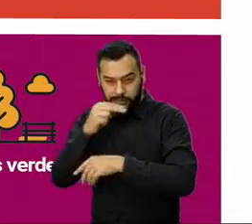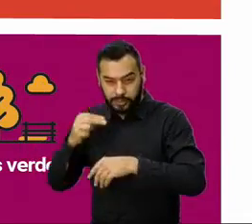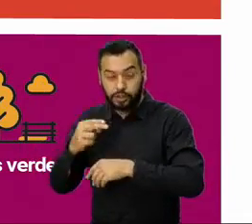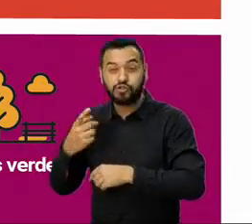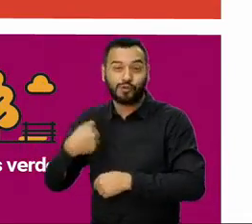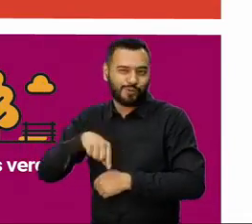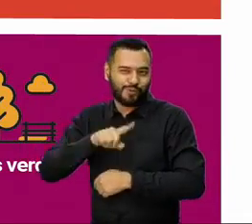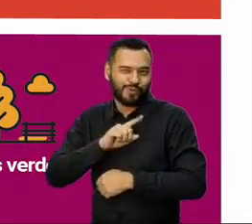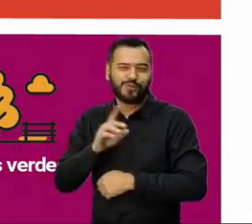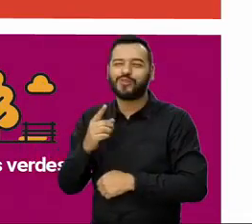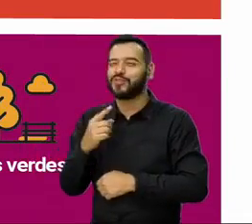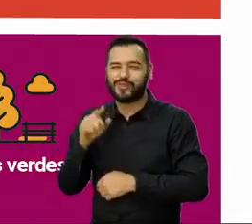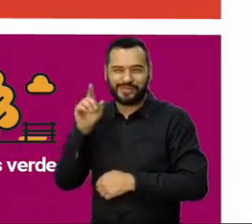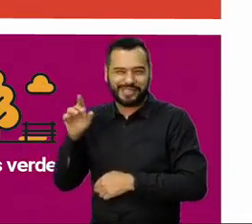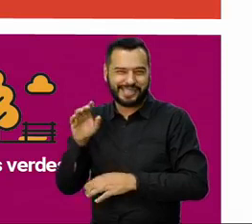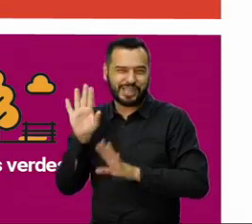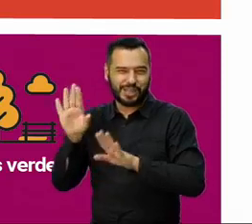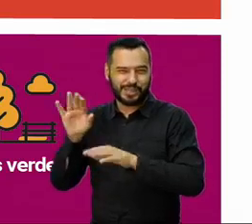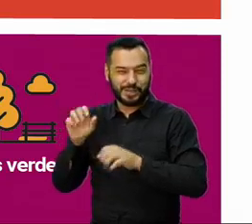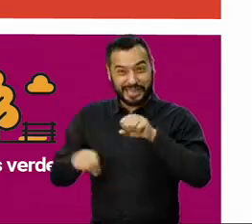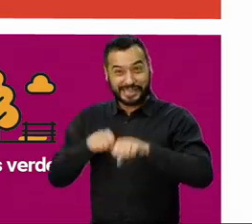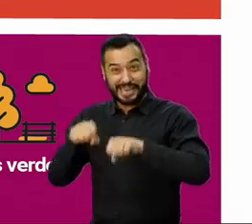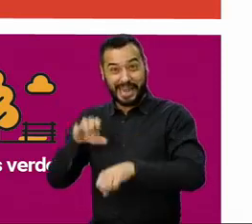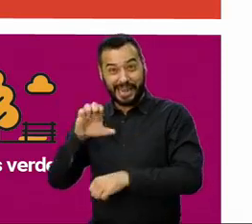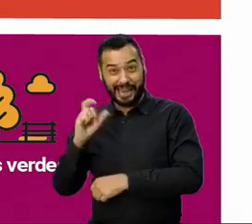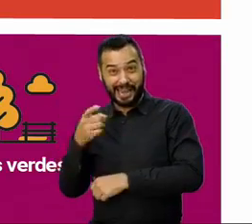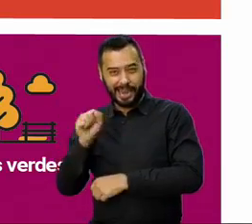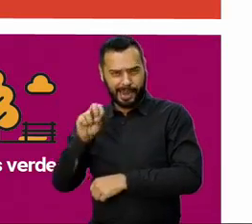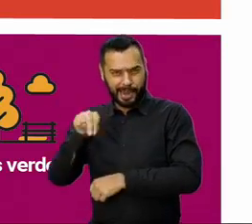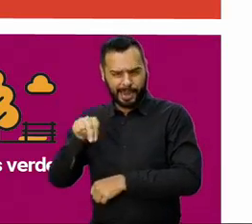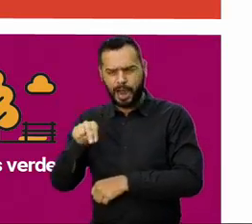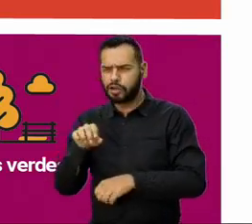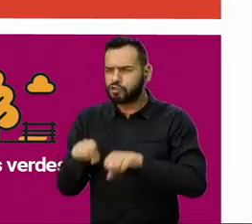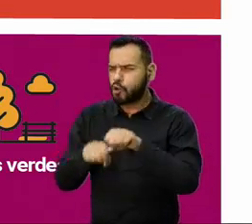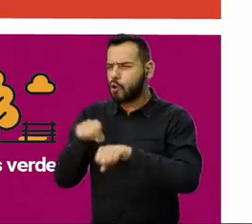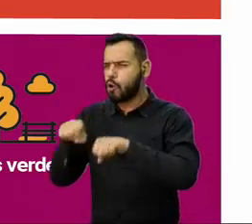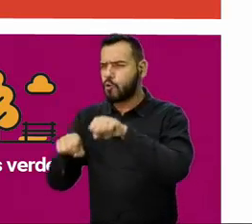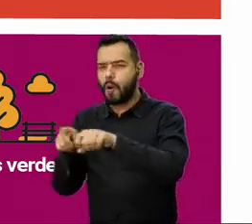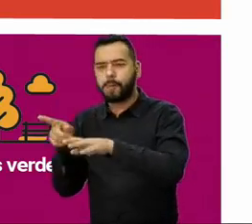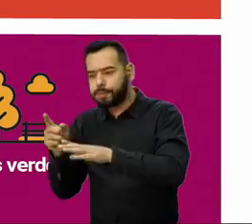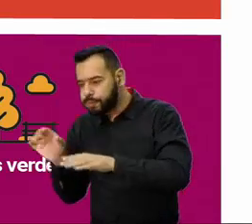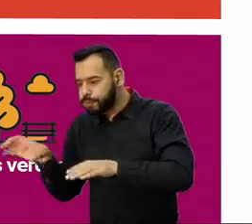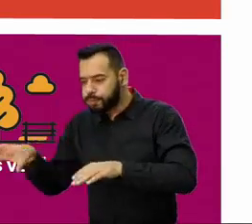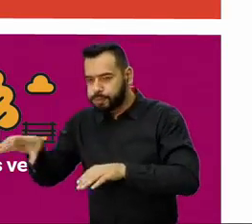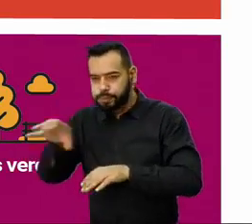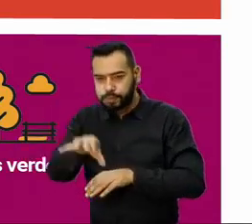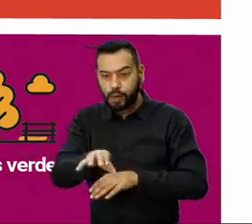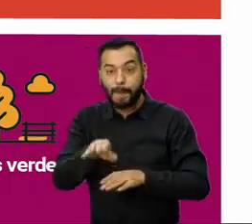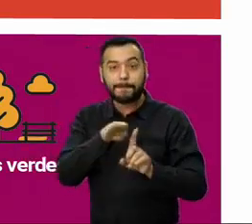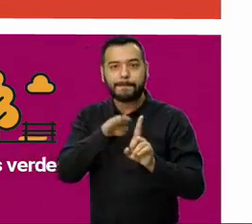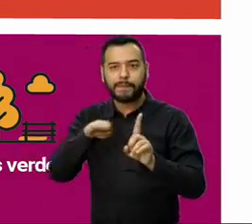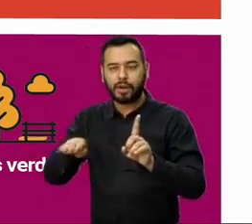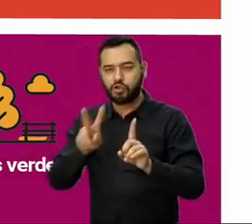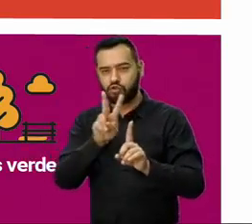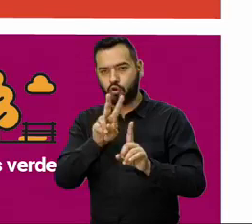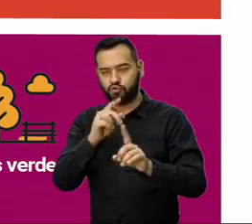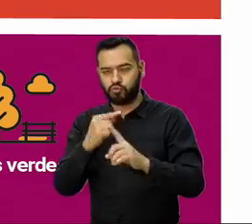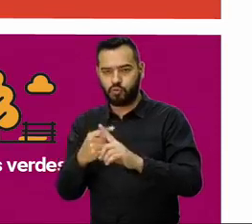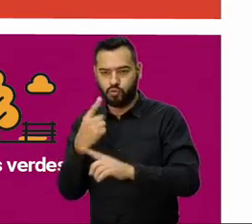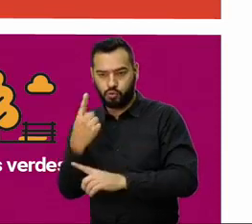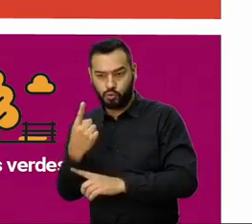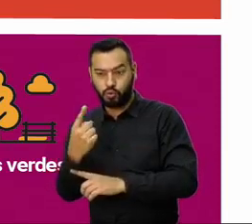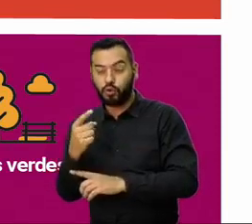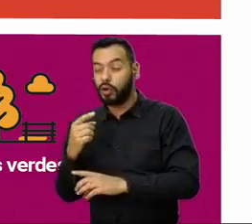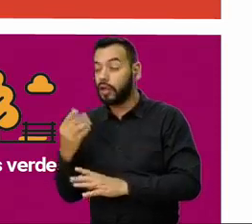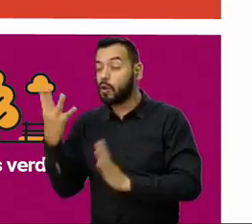nosotros estamos en la tierra de vegan bernal que mejor que un espacio con puntos de bicicletero parqueaderos comunales 2 a 1 y 4 milímetros de zona